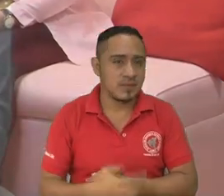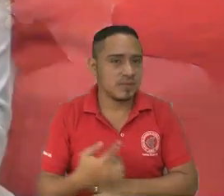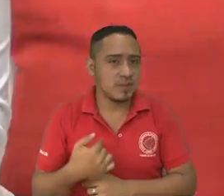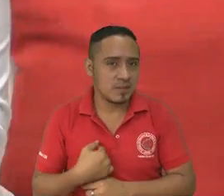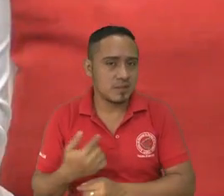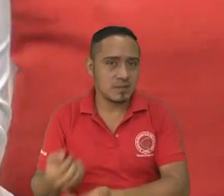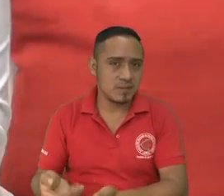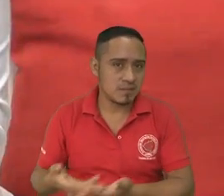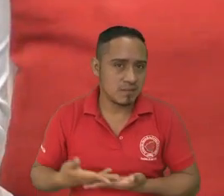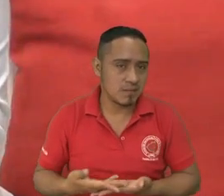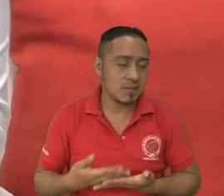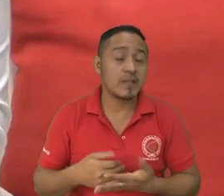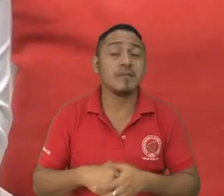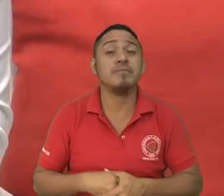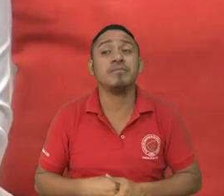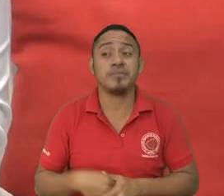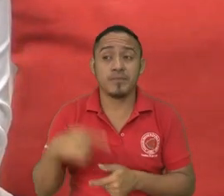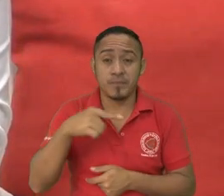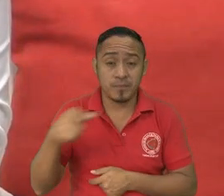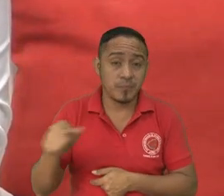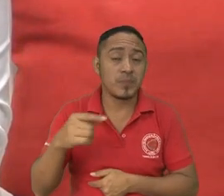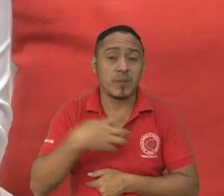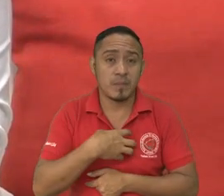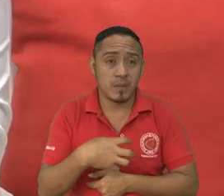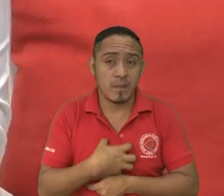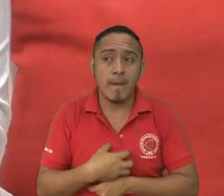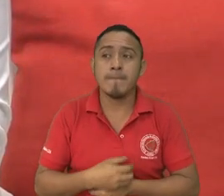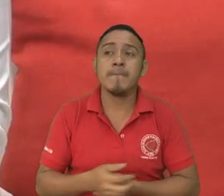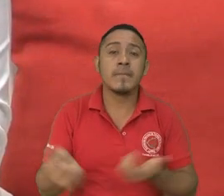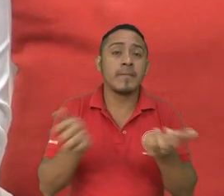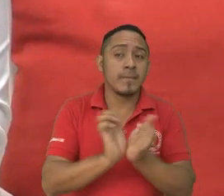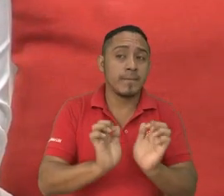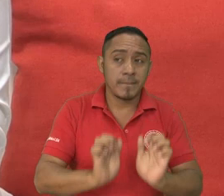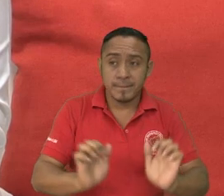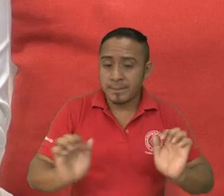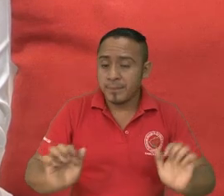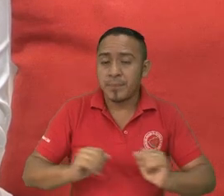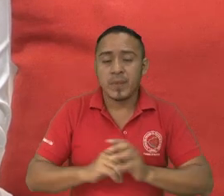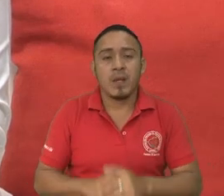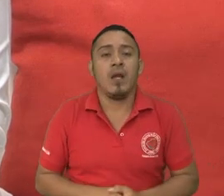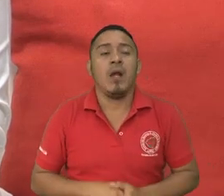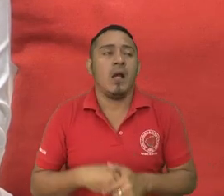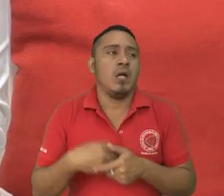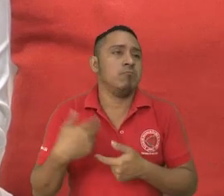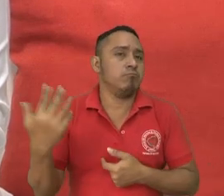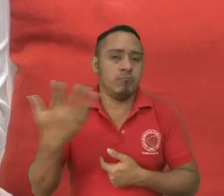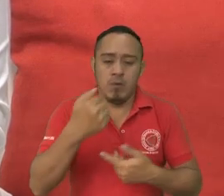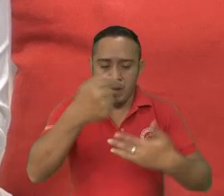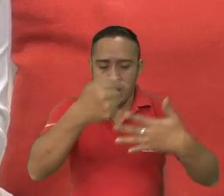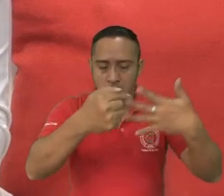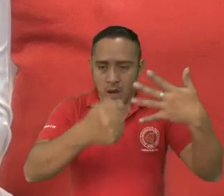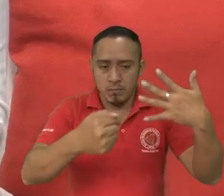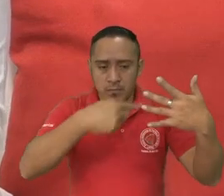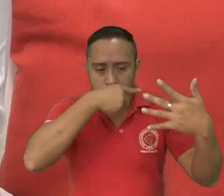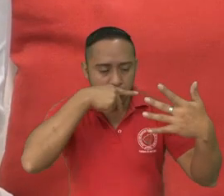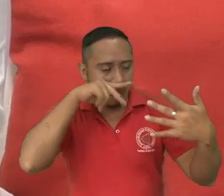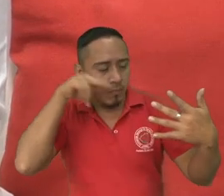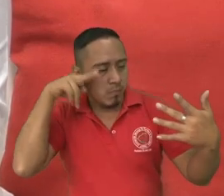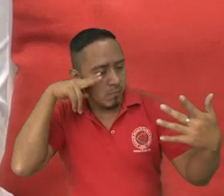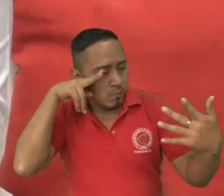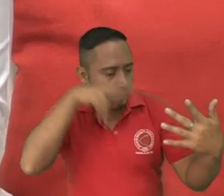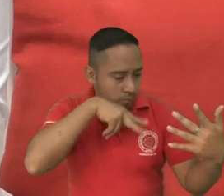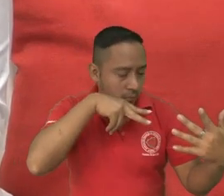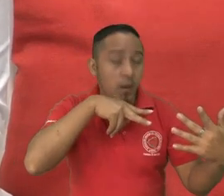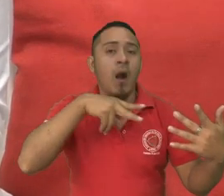tiempo. Entonces esa es una parte de donde los niños hacen todo eso para que el padre mire de